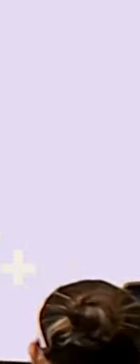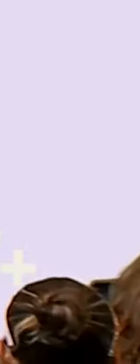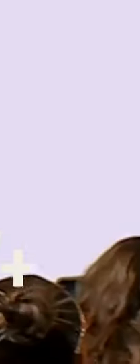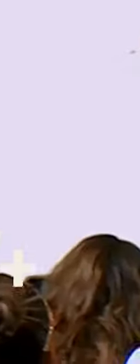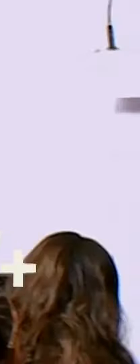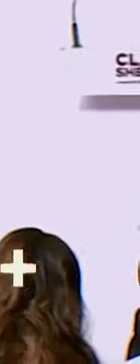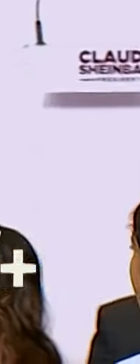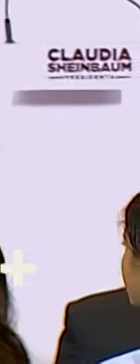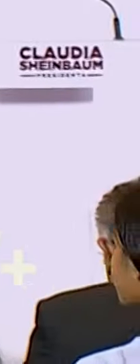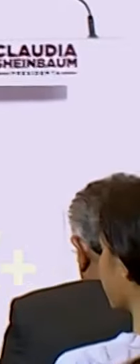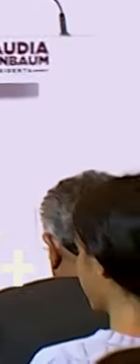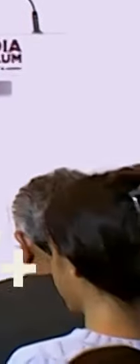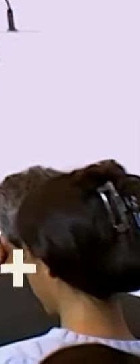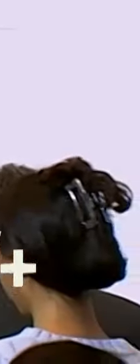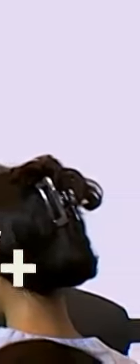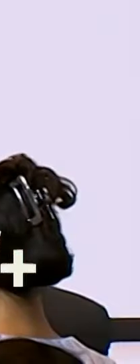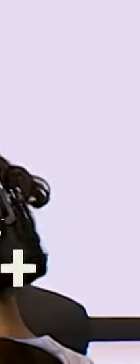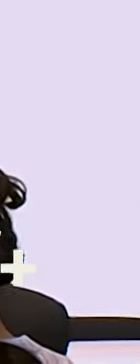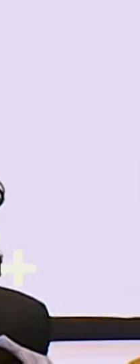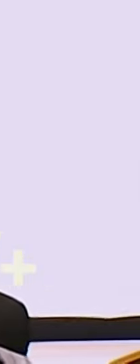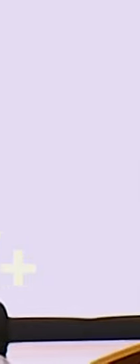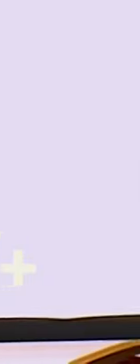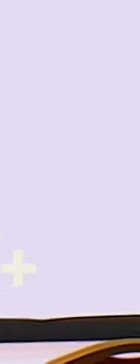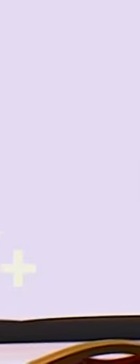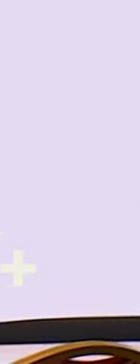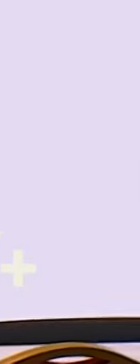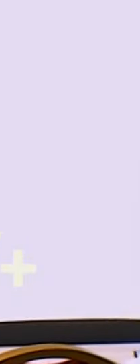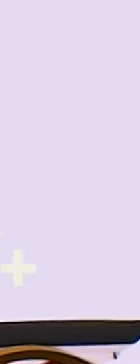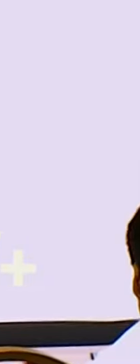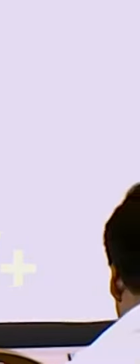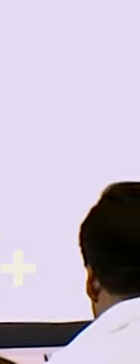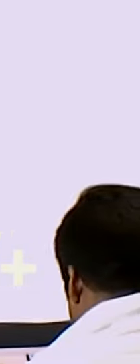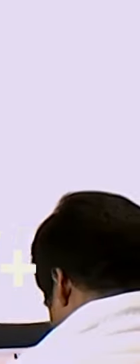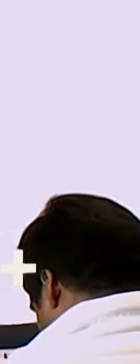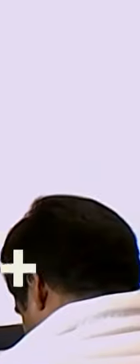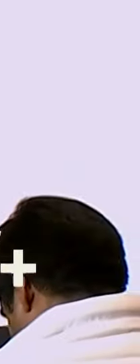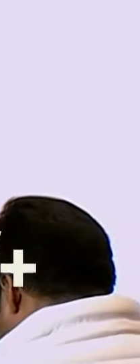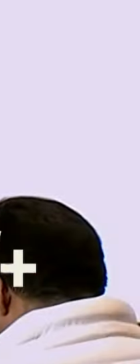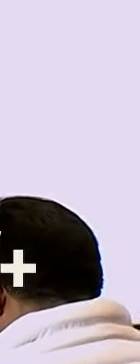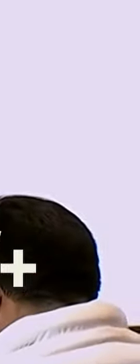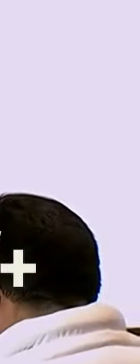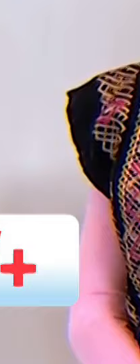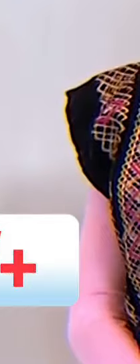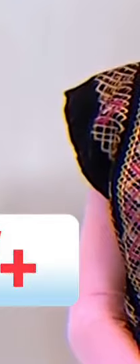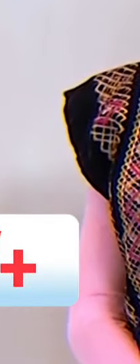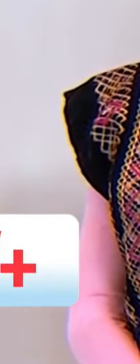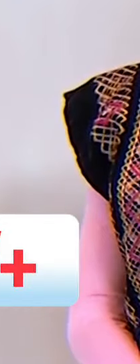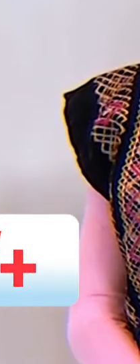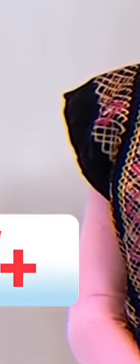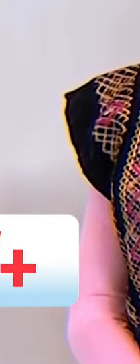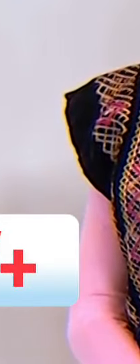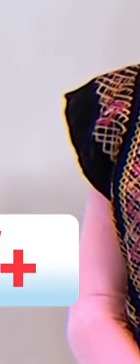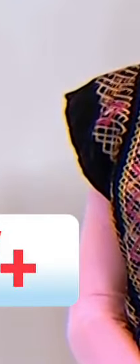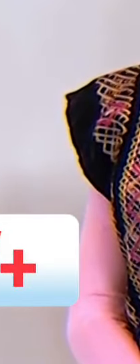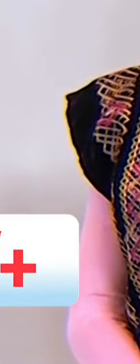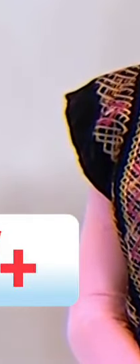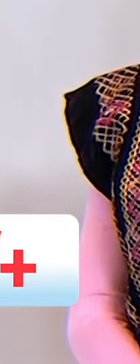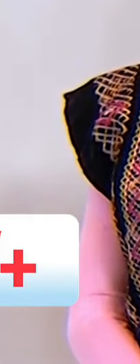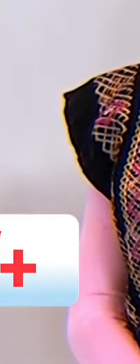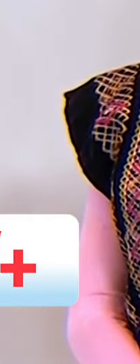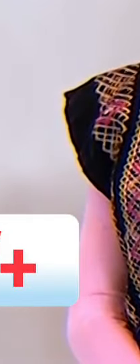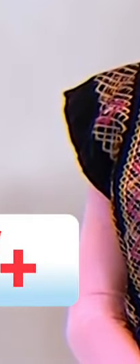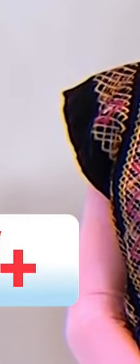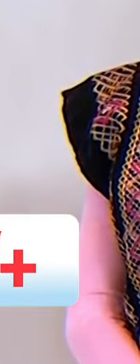presidenta, Claudia Sheinbaum, también habló de las repercusiones de una posible crisis en Estados Unidos. Lo bueno que tiene el